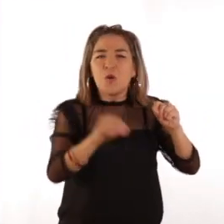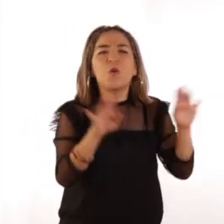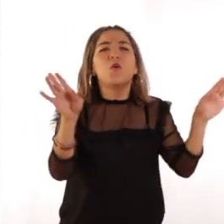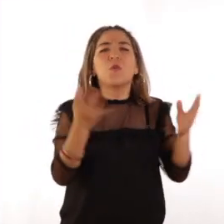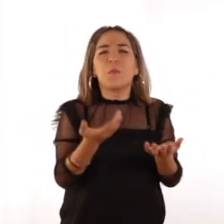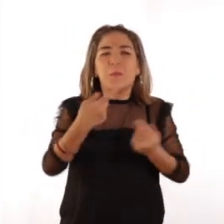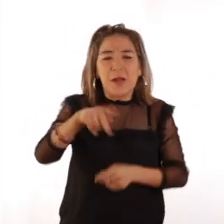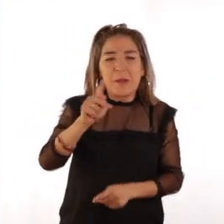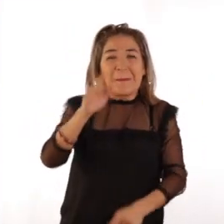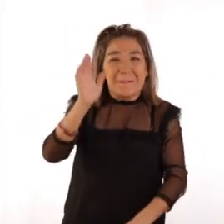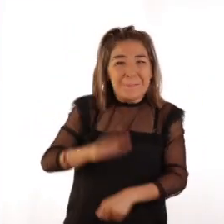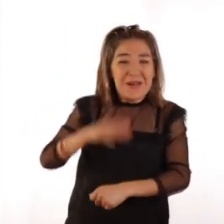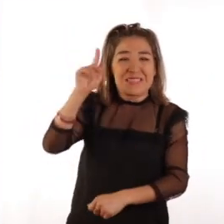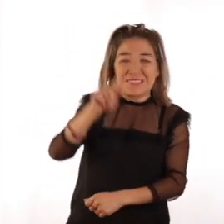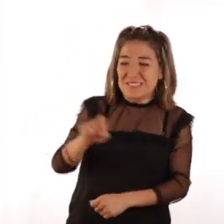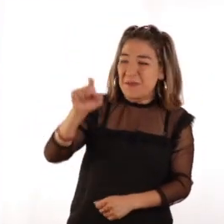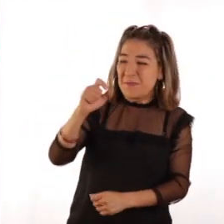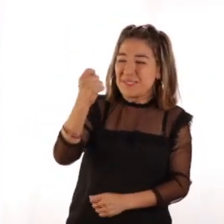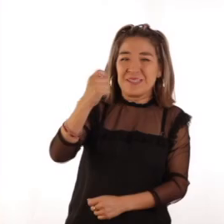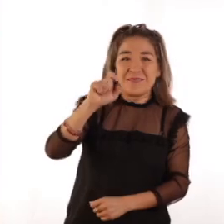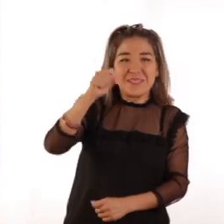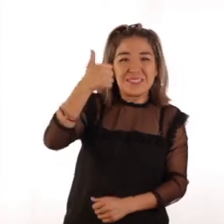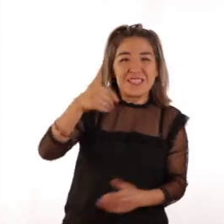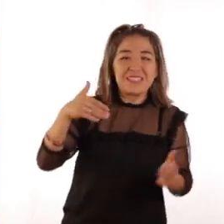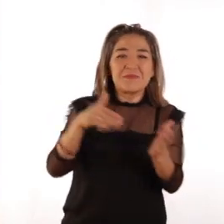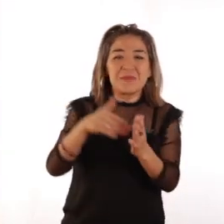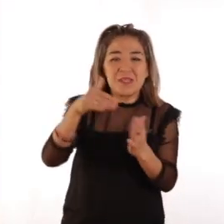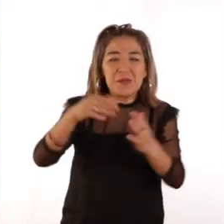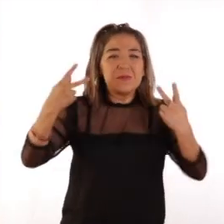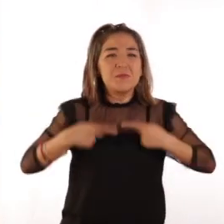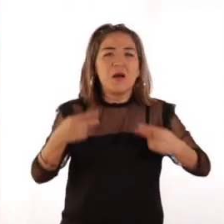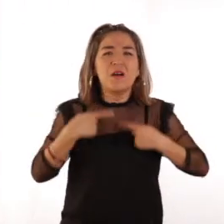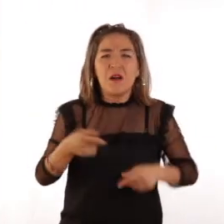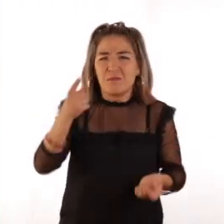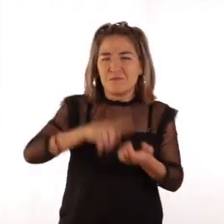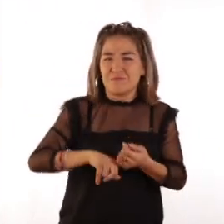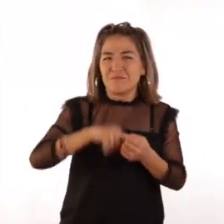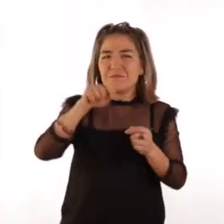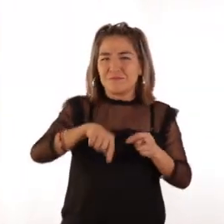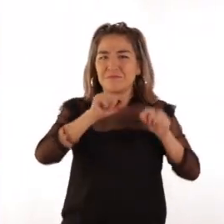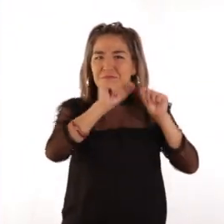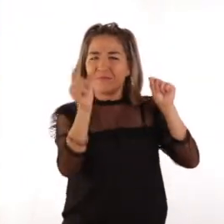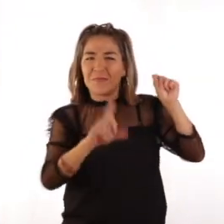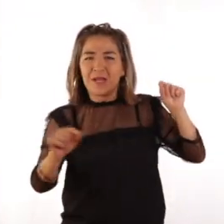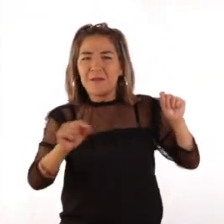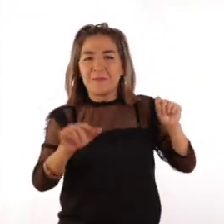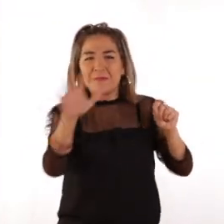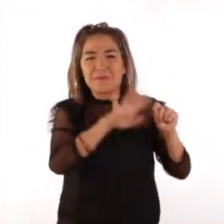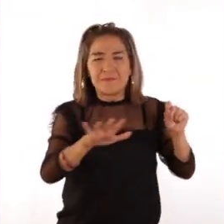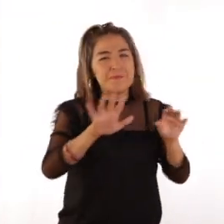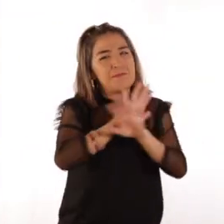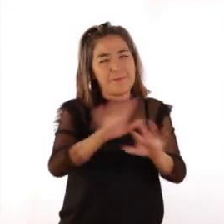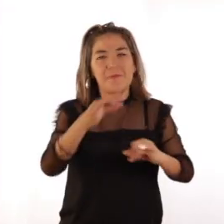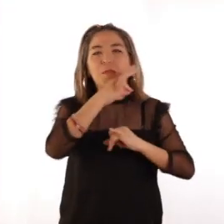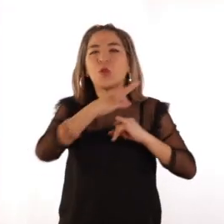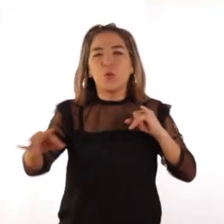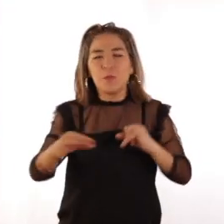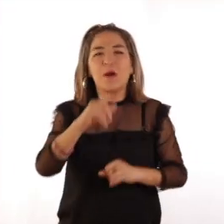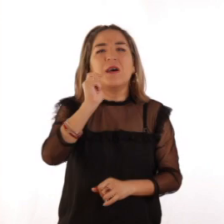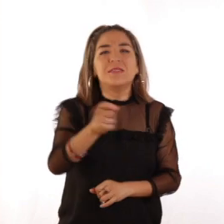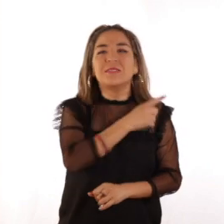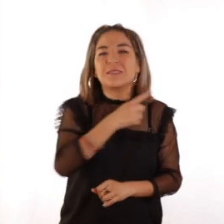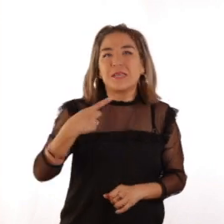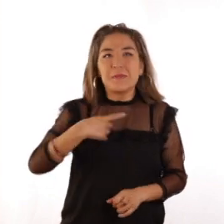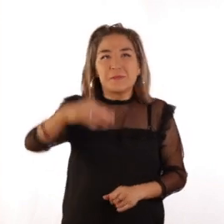de tener que entrevistar a los más de 126 millones de personas que conforman a la población mexicana.